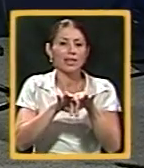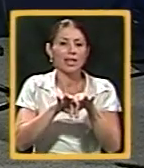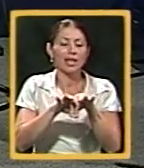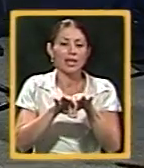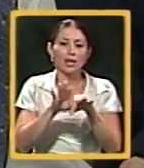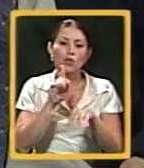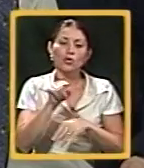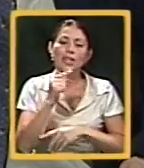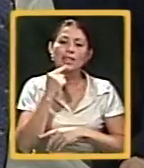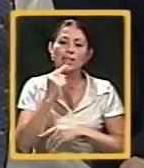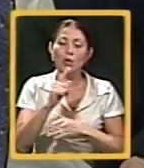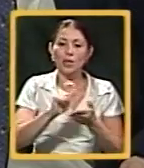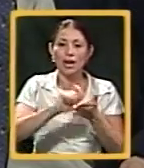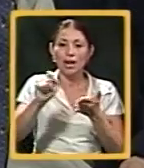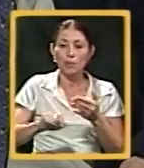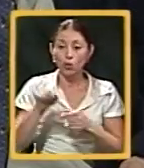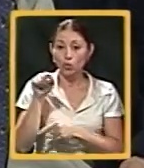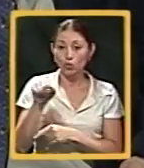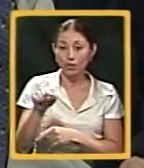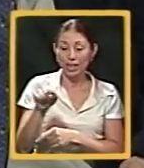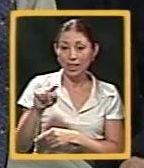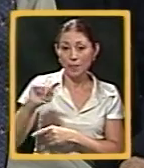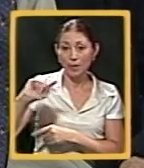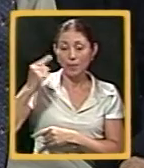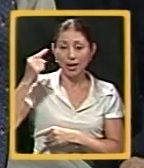es el hecho de que usted fue la primera mujer presidenta